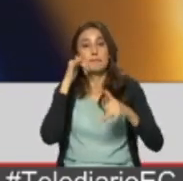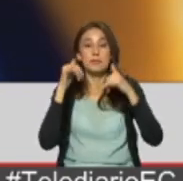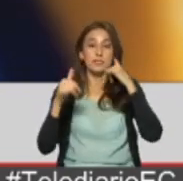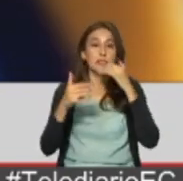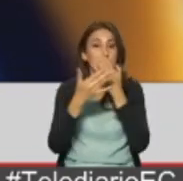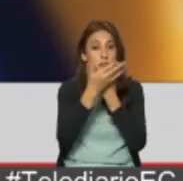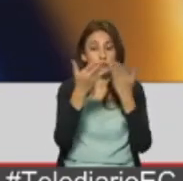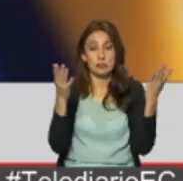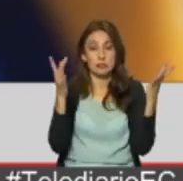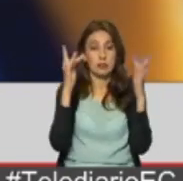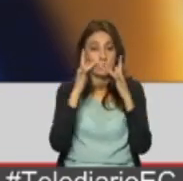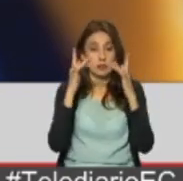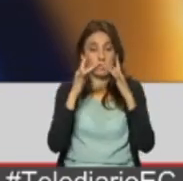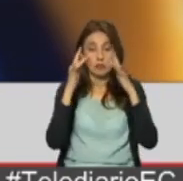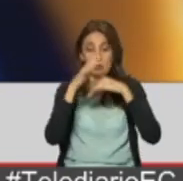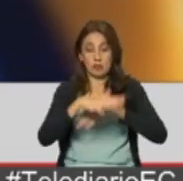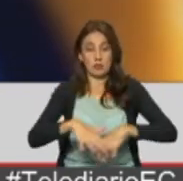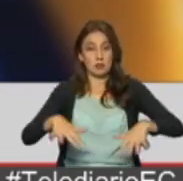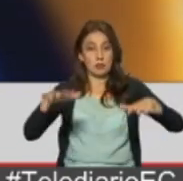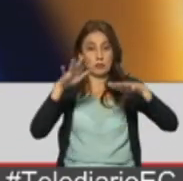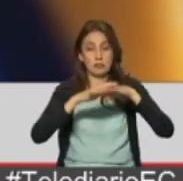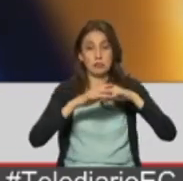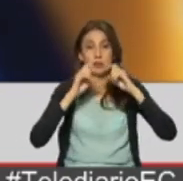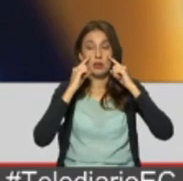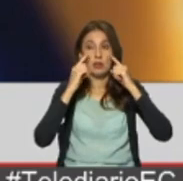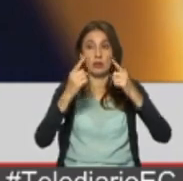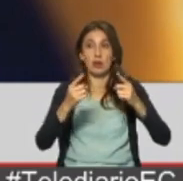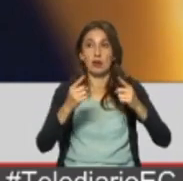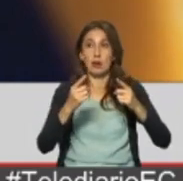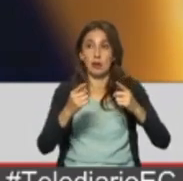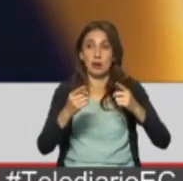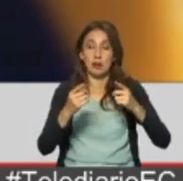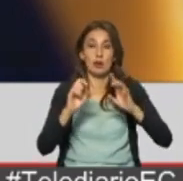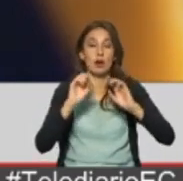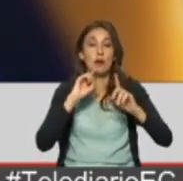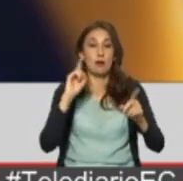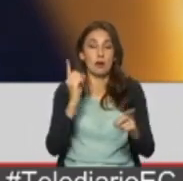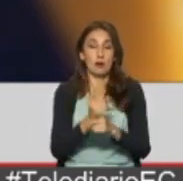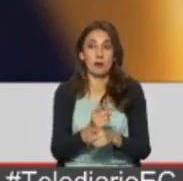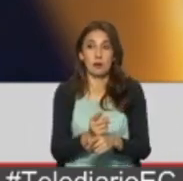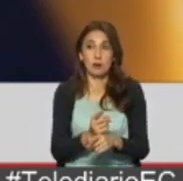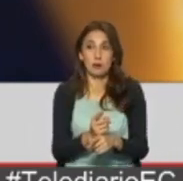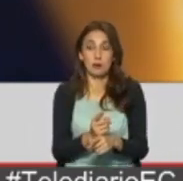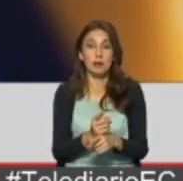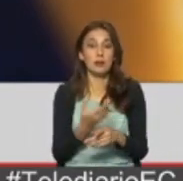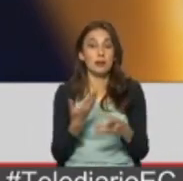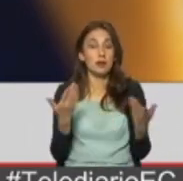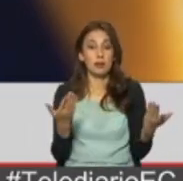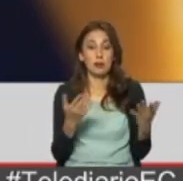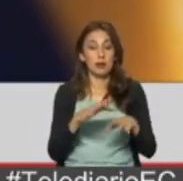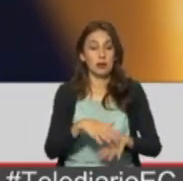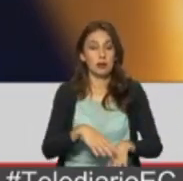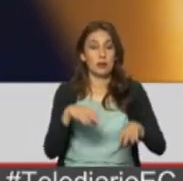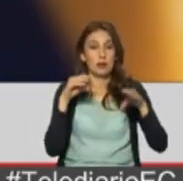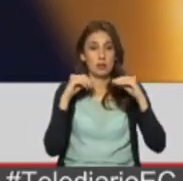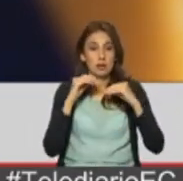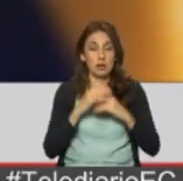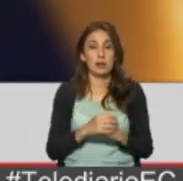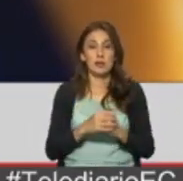activar contacto, que puedan conocer de forma fehaciente su situación, que la transmitimos nosotros,